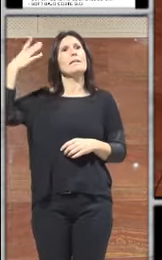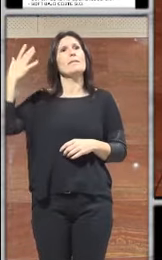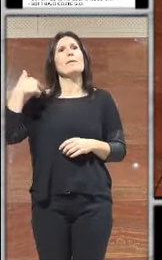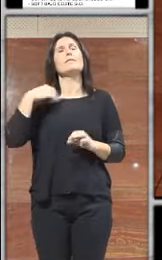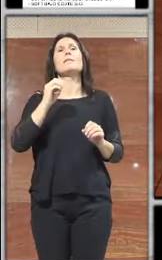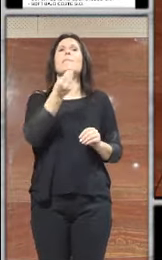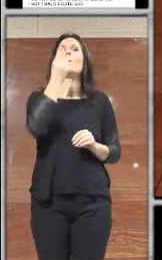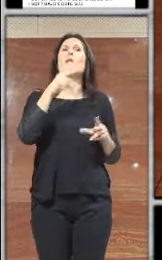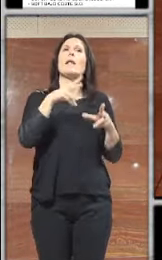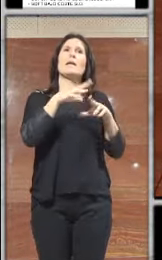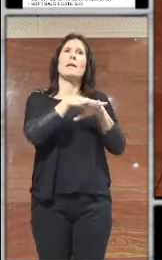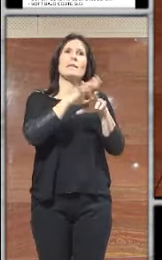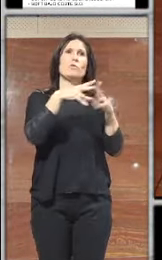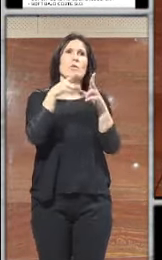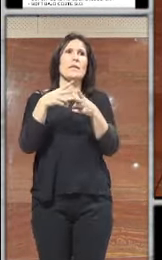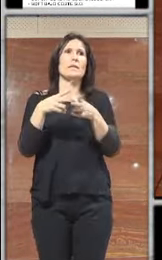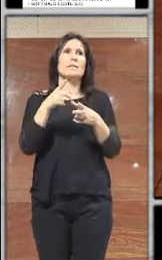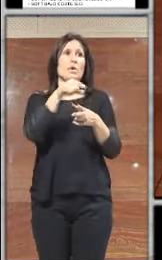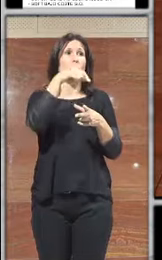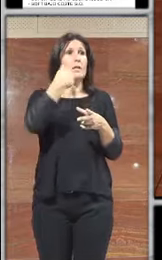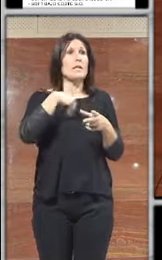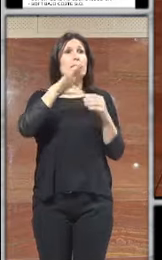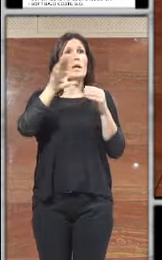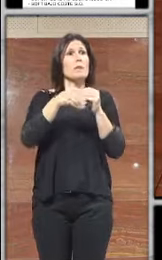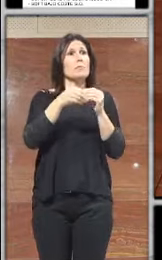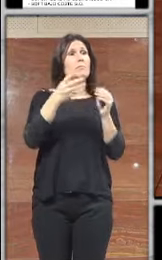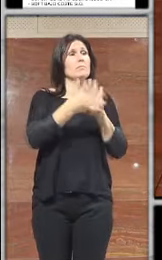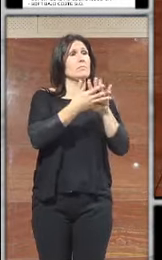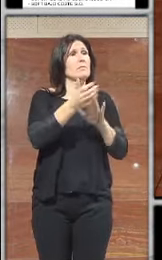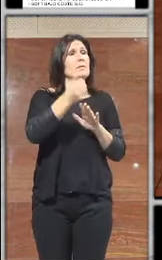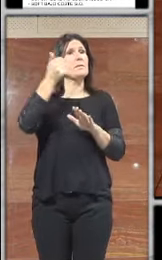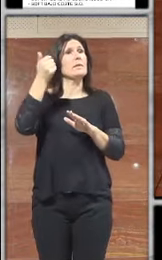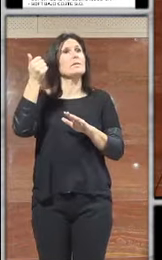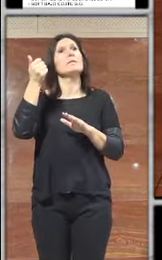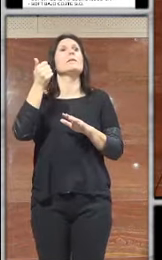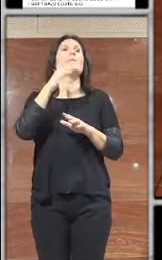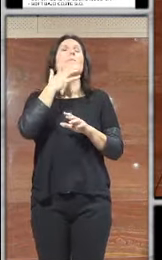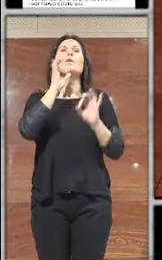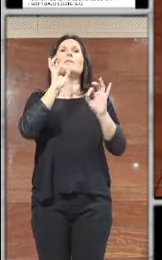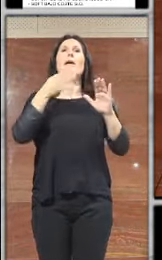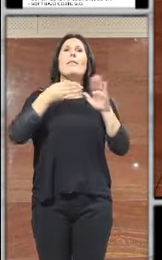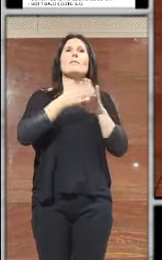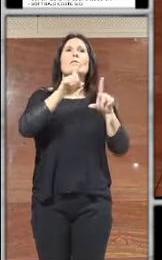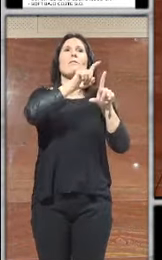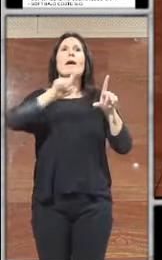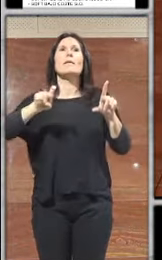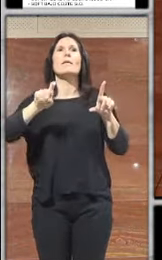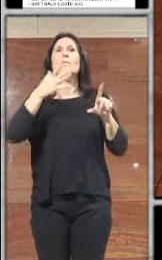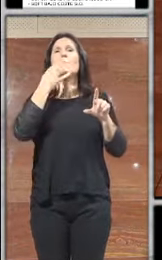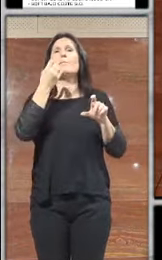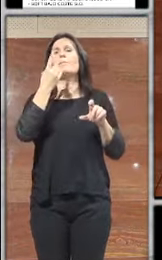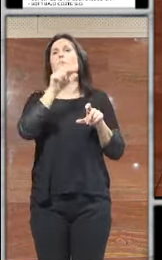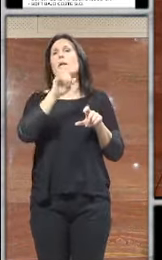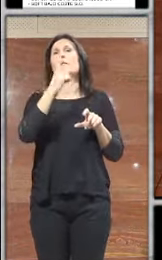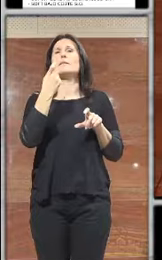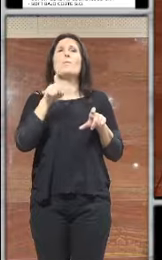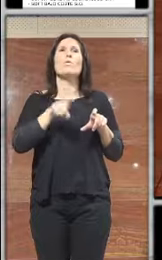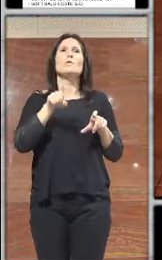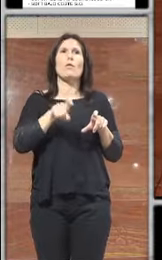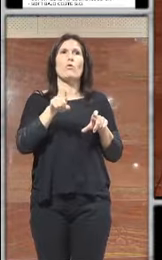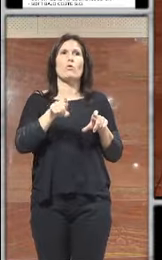redes sociales que se han ido complementando, pero el tema del acceso por barrido para personas que tengan pulsador pues es un tema